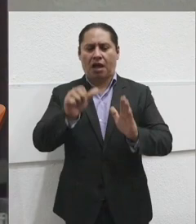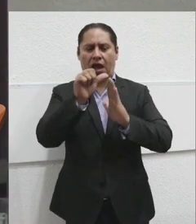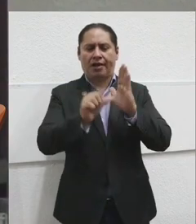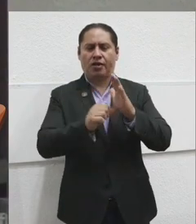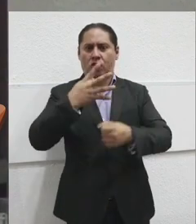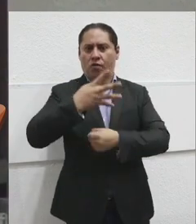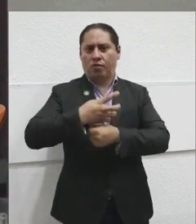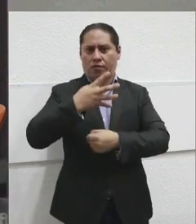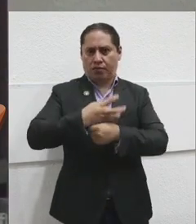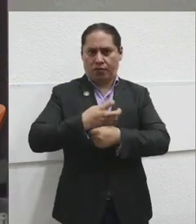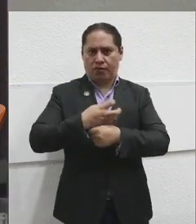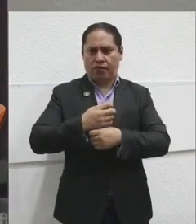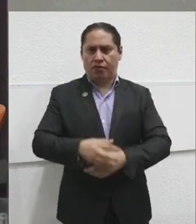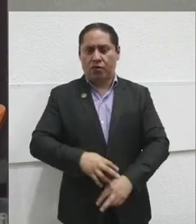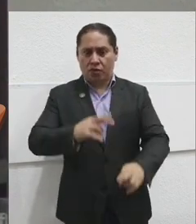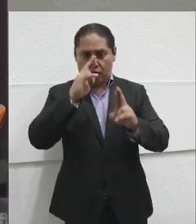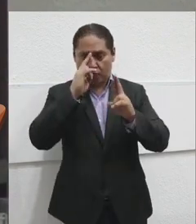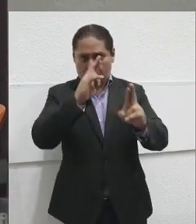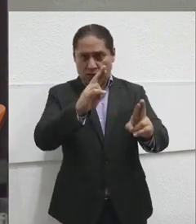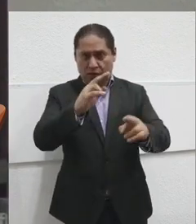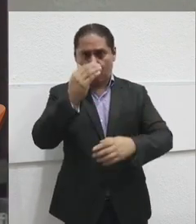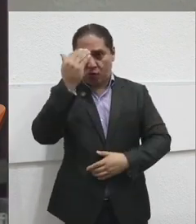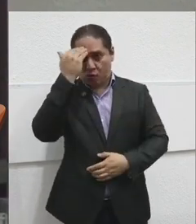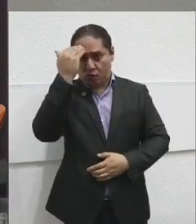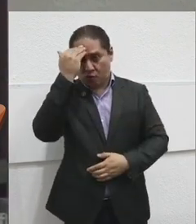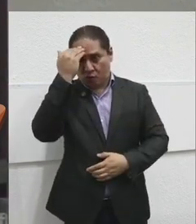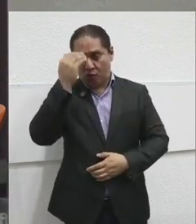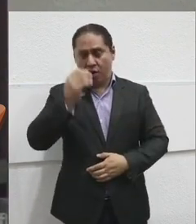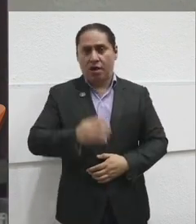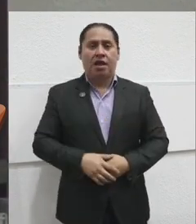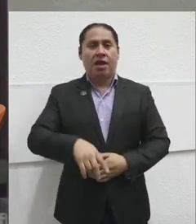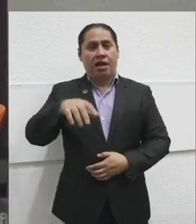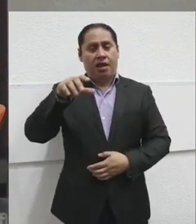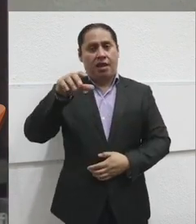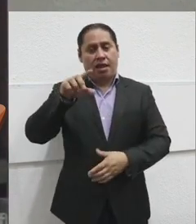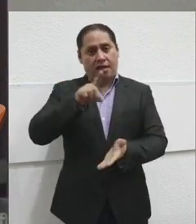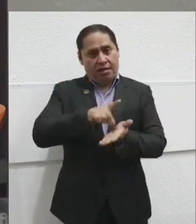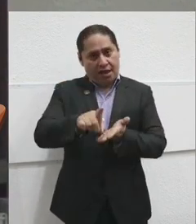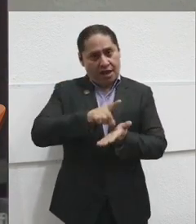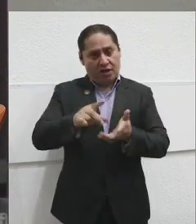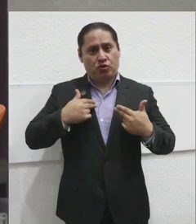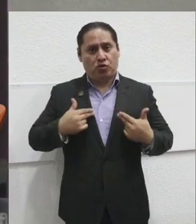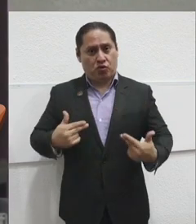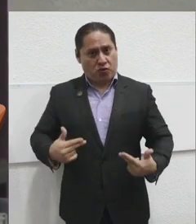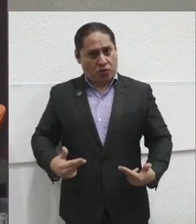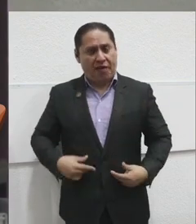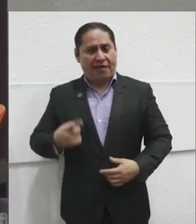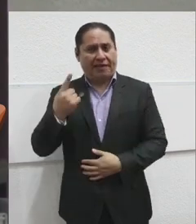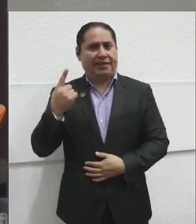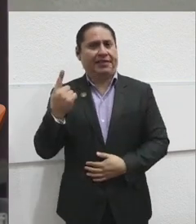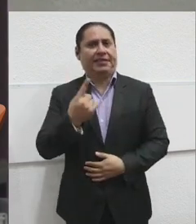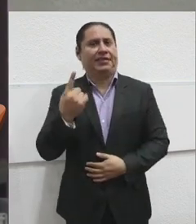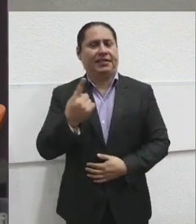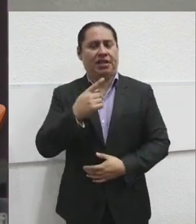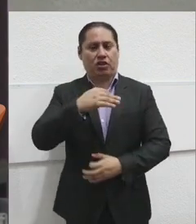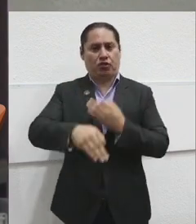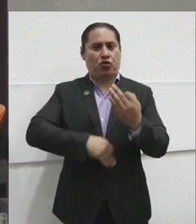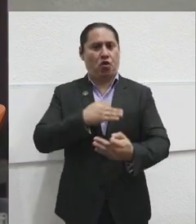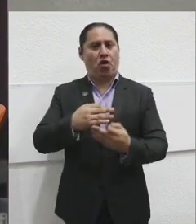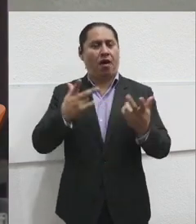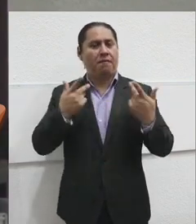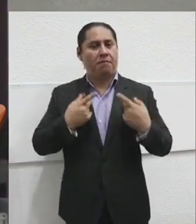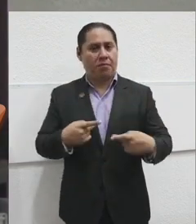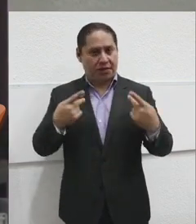artículo 4, reconoce como un derecho humano correspondiente a que toda